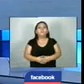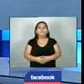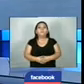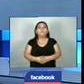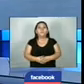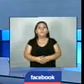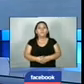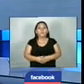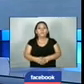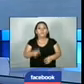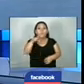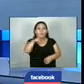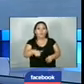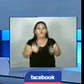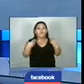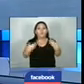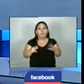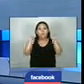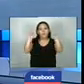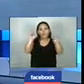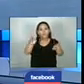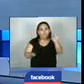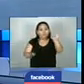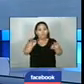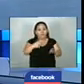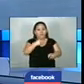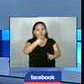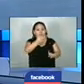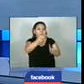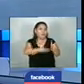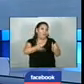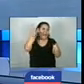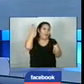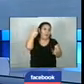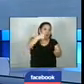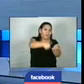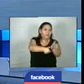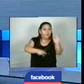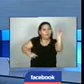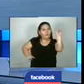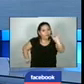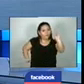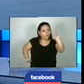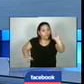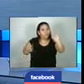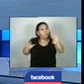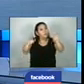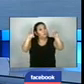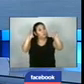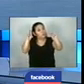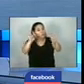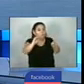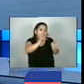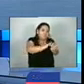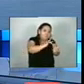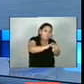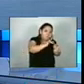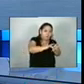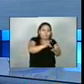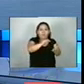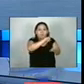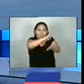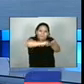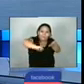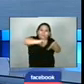Hoy se instaló la audiencia preliminar en contra del exalcalde de San Salvador, Ernesto Mason, por presunta apropiación indebida de